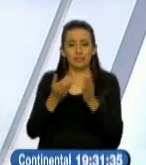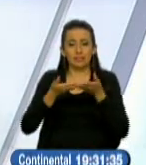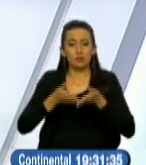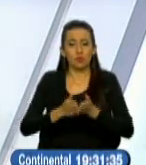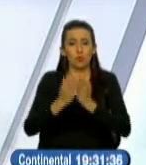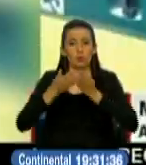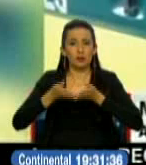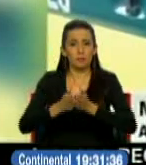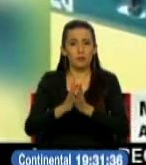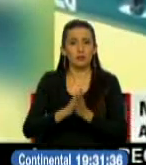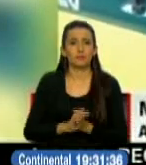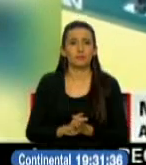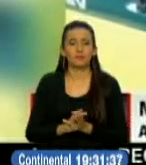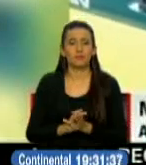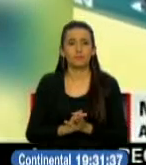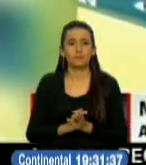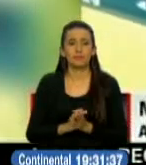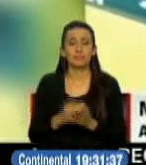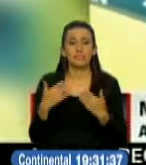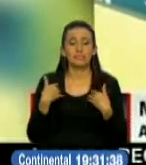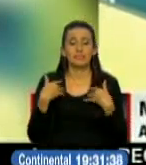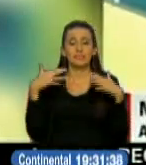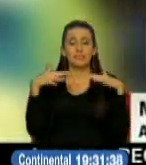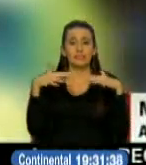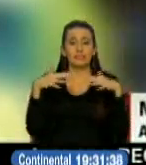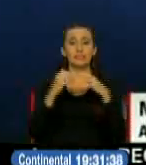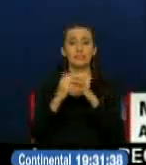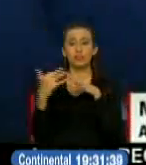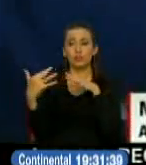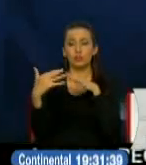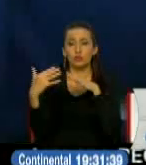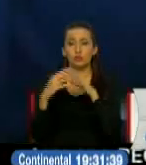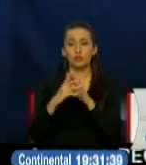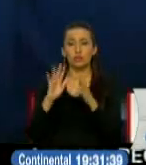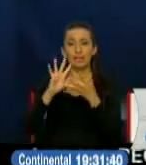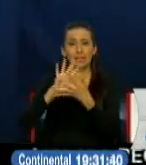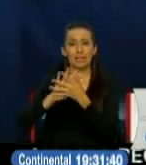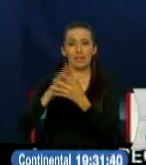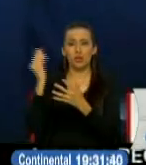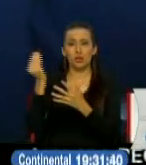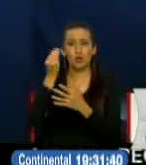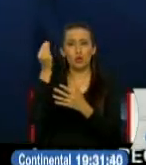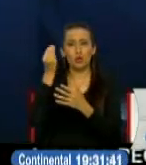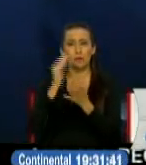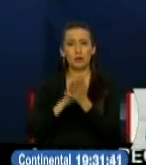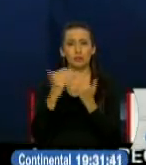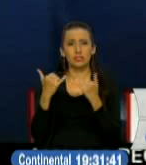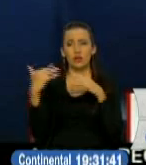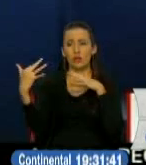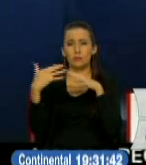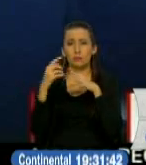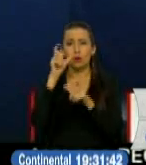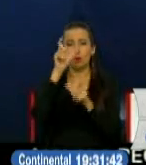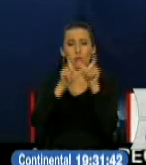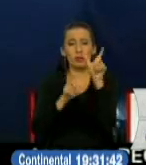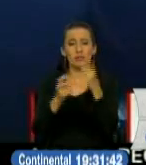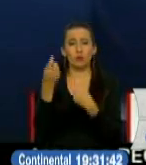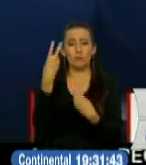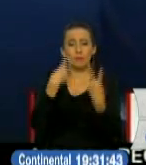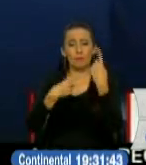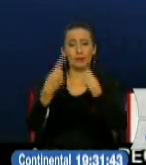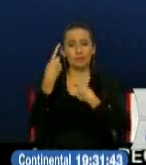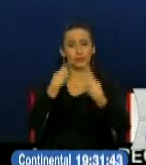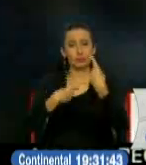resumen. Tensión en la correccional de menores Las Gaviotas en Guatemala. Un motín deja hasta el momento 4 personas heridas.